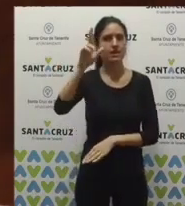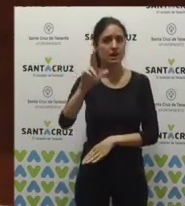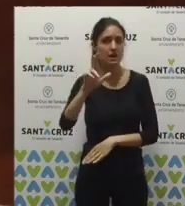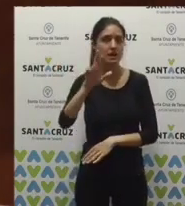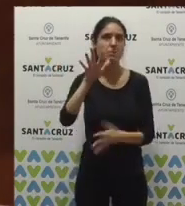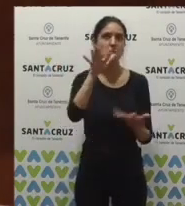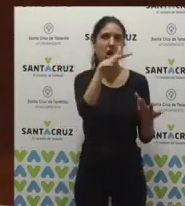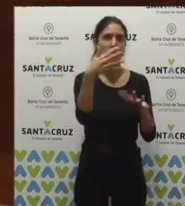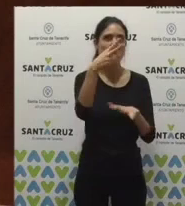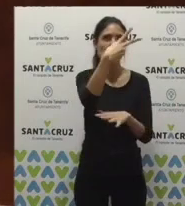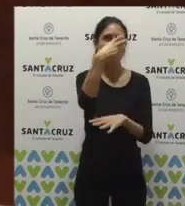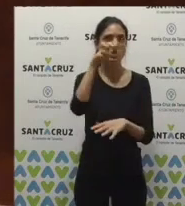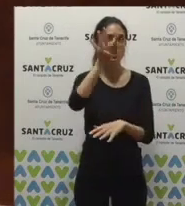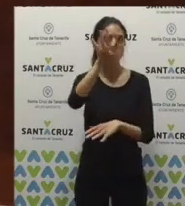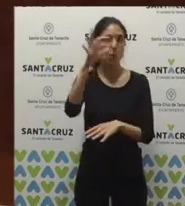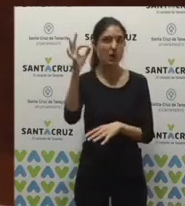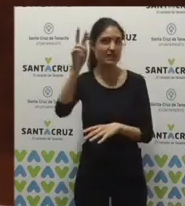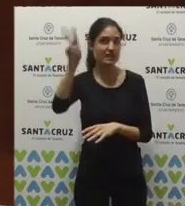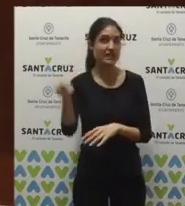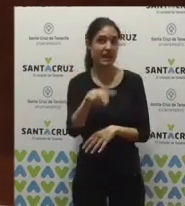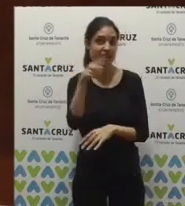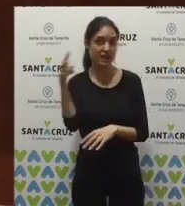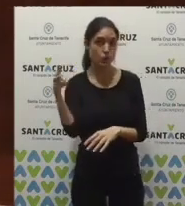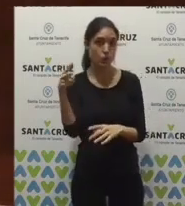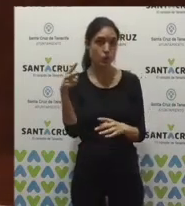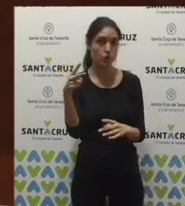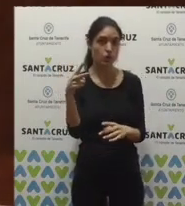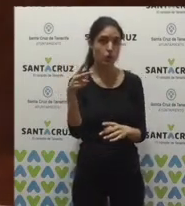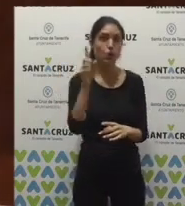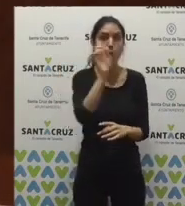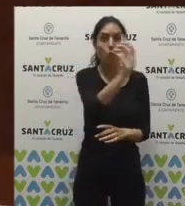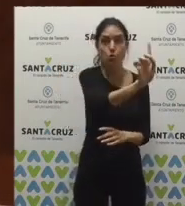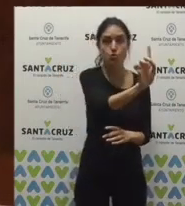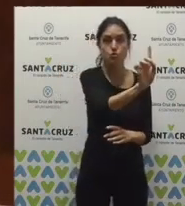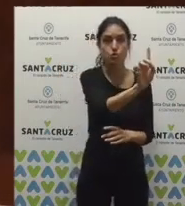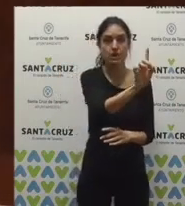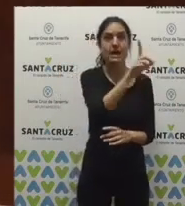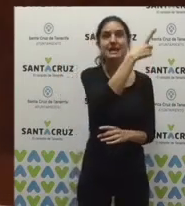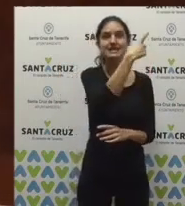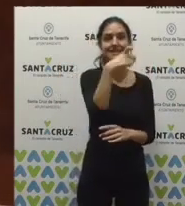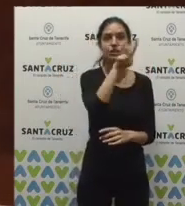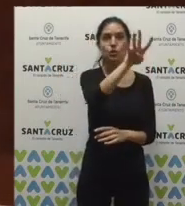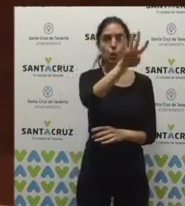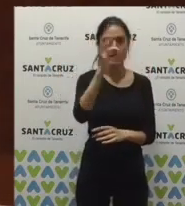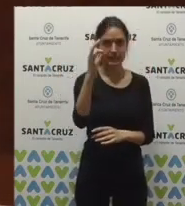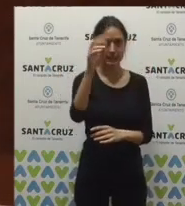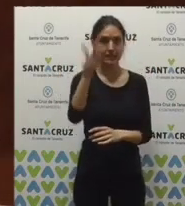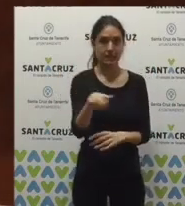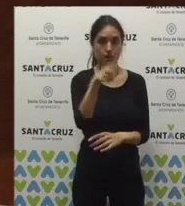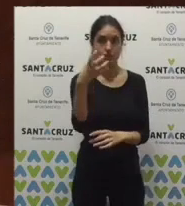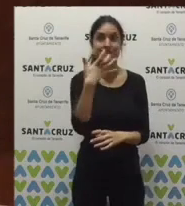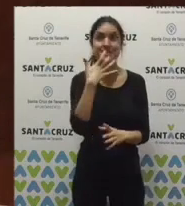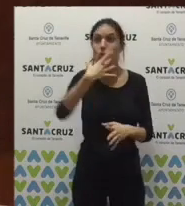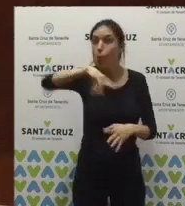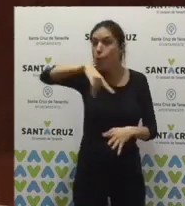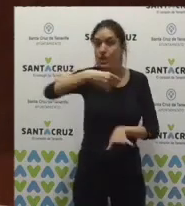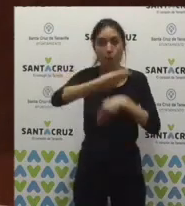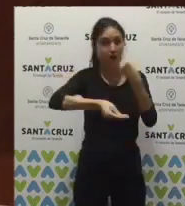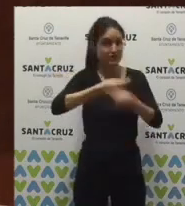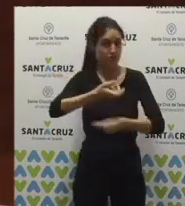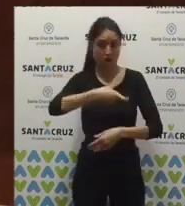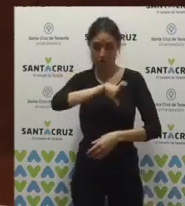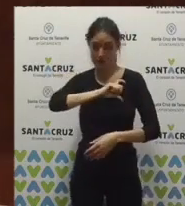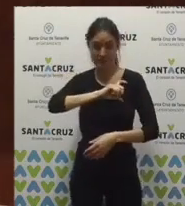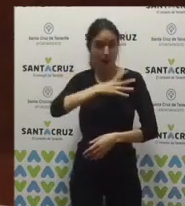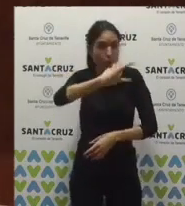140 euros realizar la prueba miren si sólo suele hacerse los hedores realizáramos a la policía si sólo se lo estuviéramos